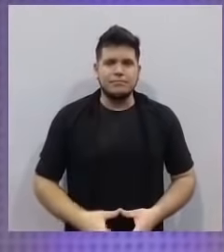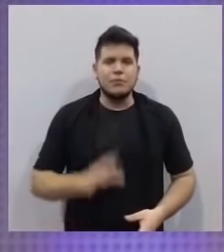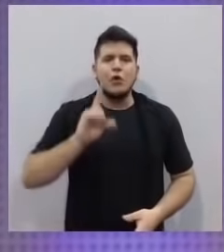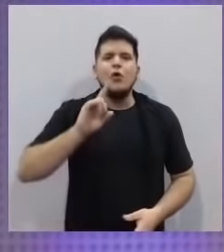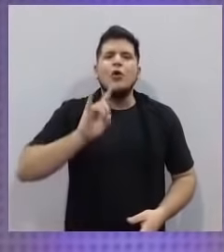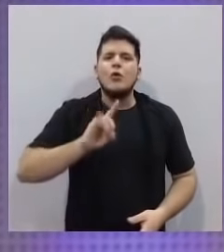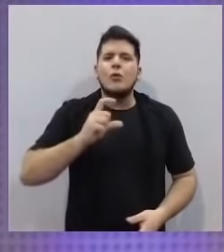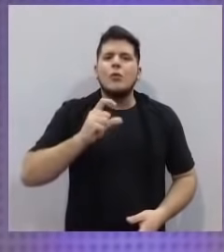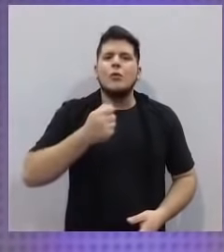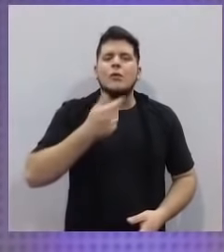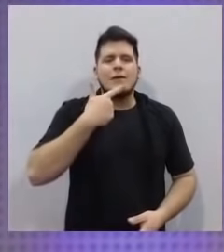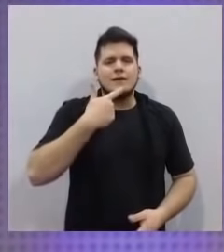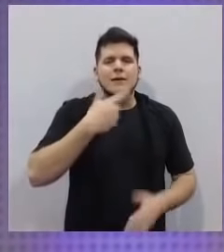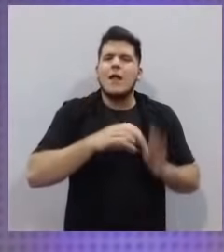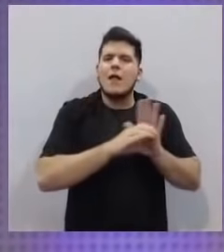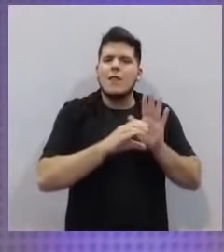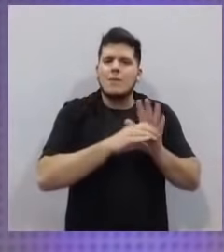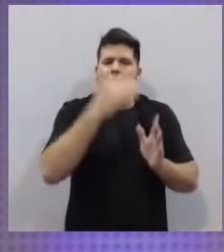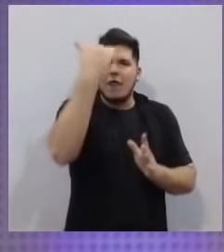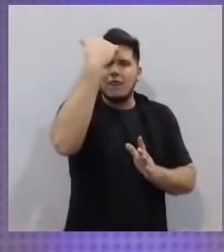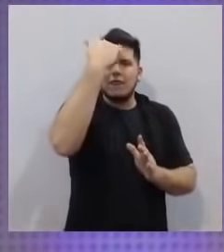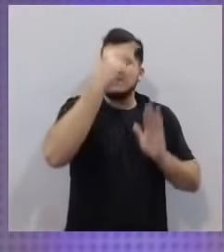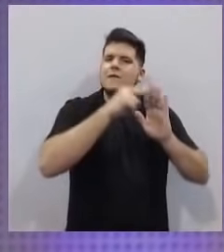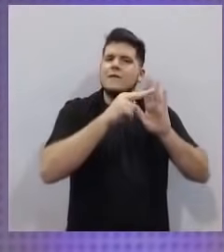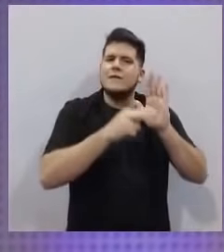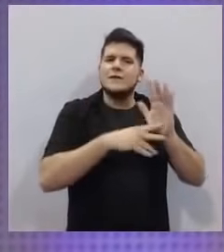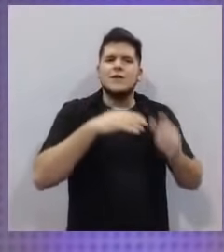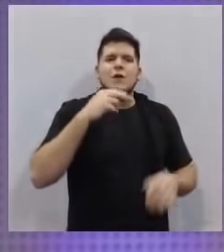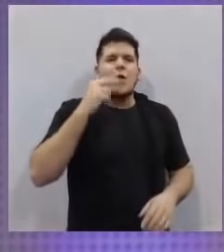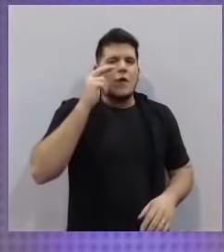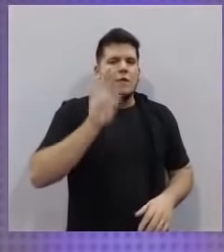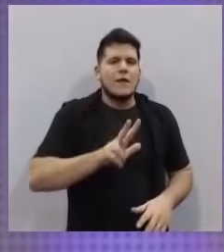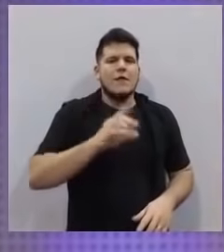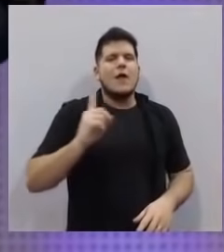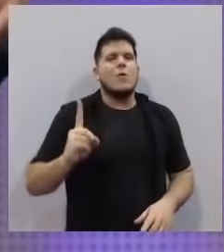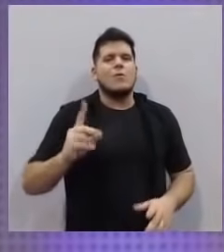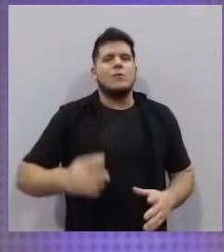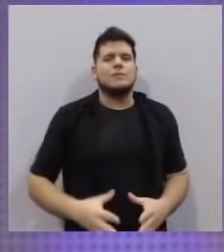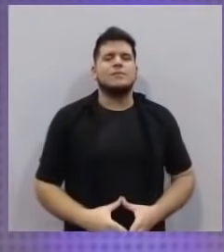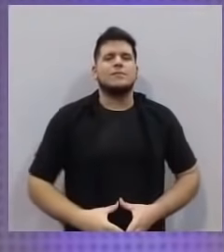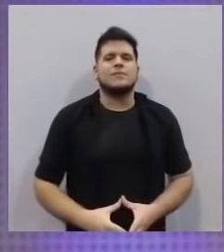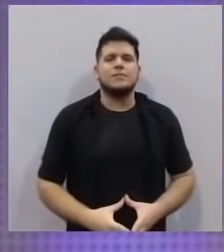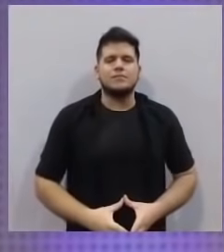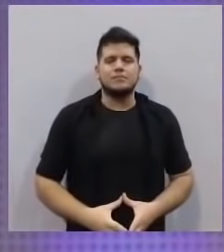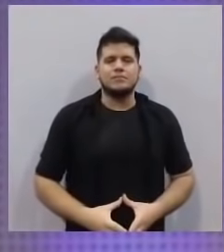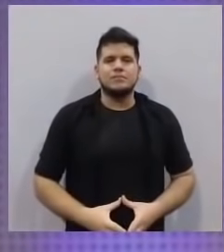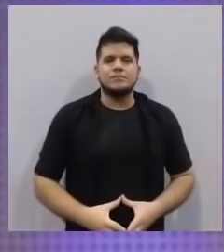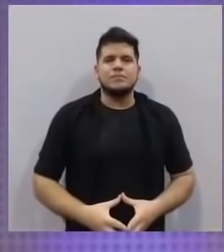15 versículo 31 es muy conocida esta parábola del hijo